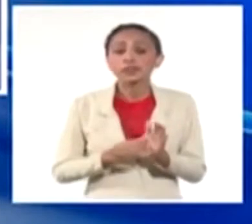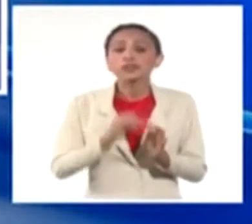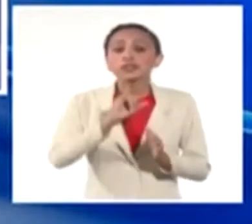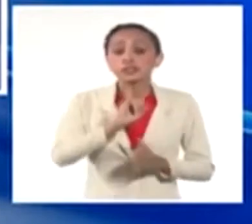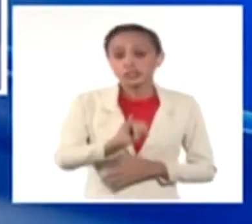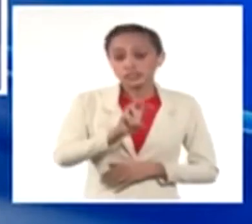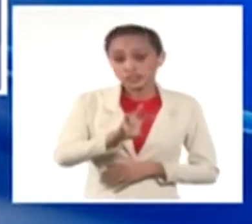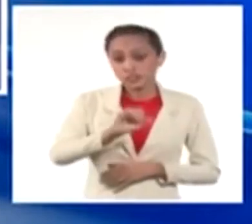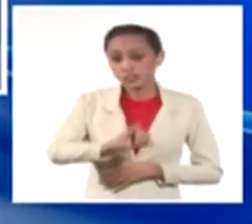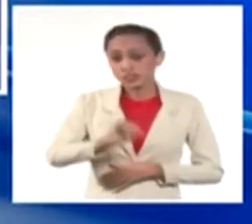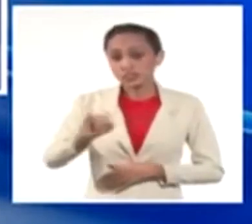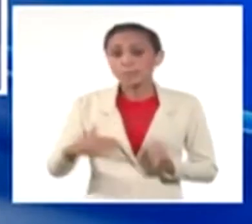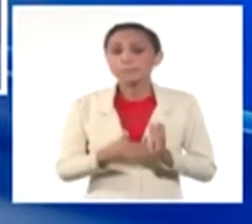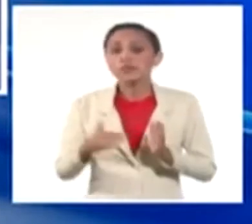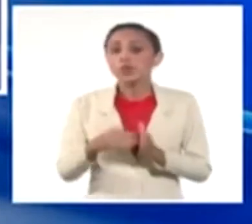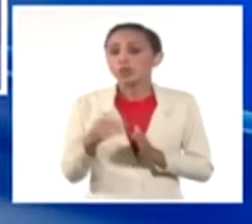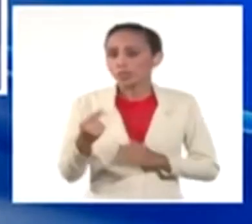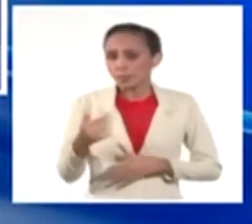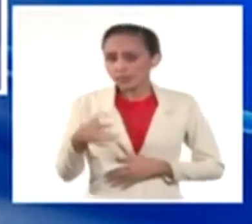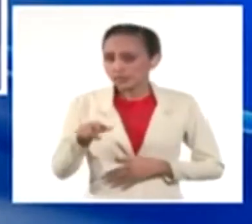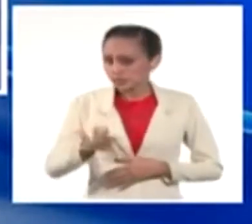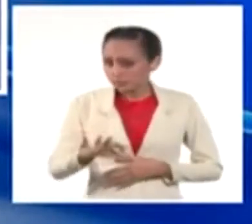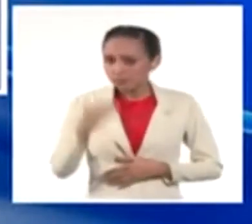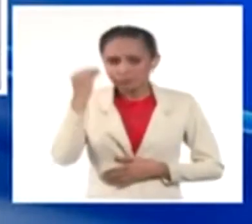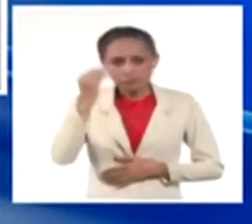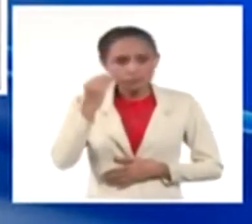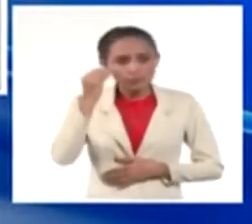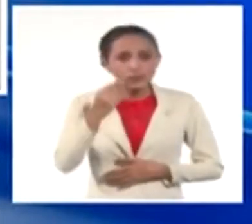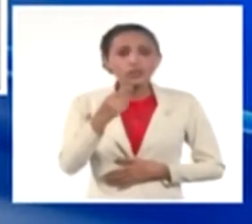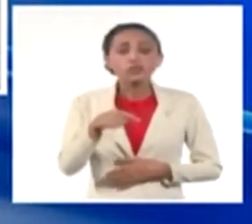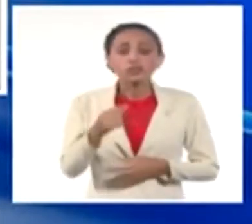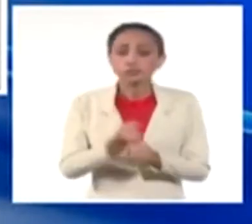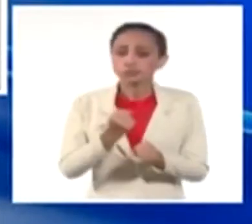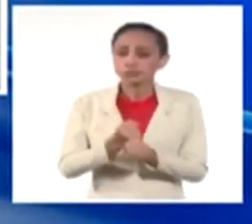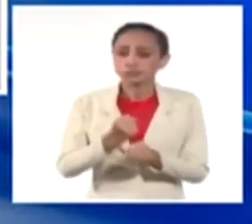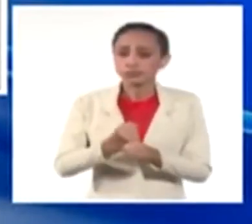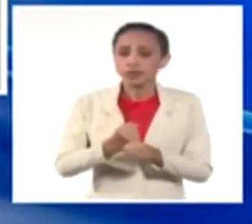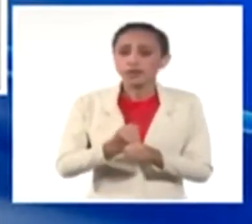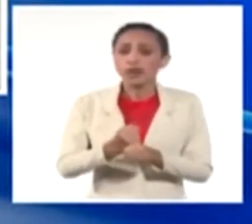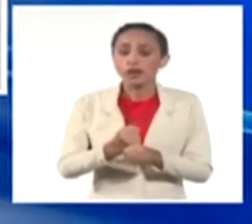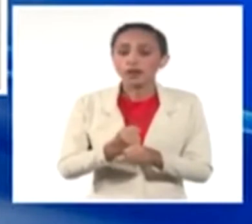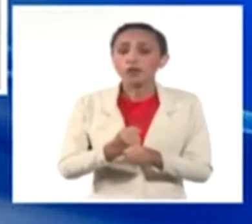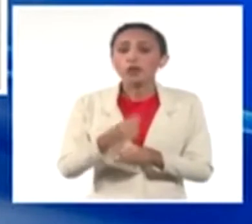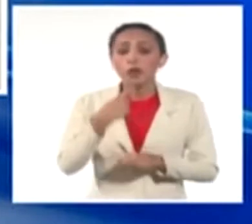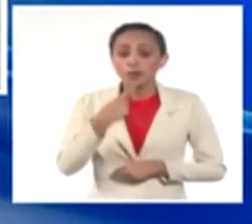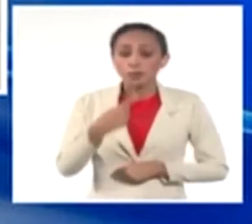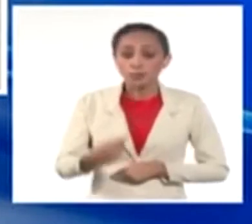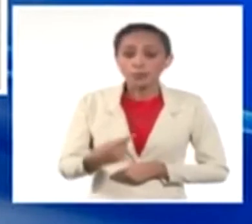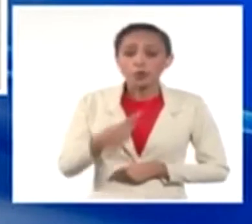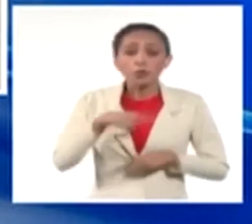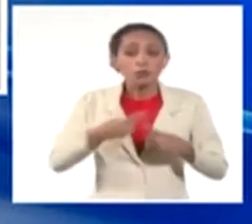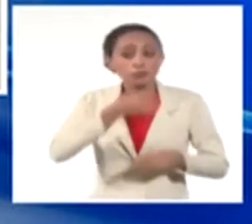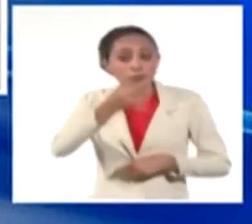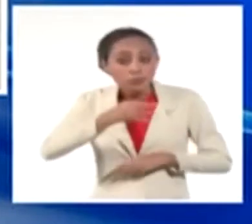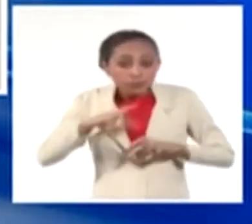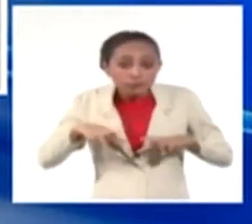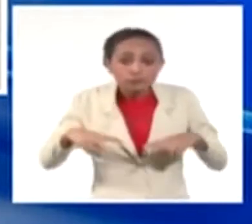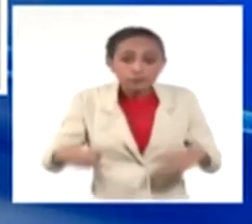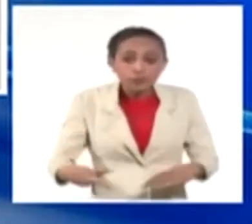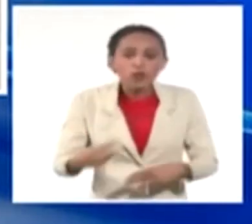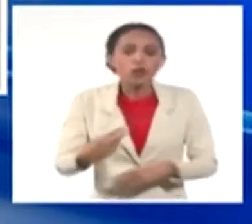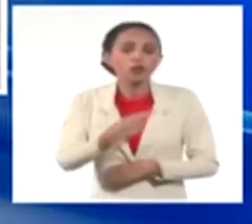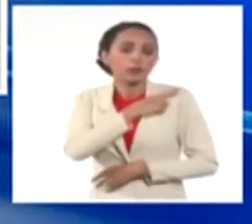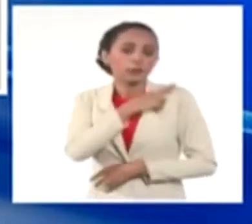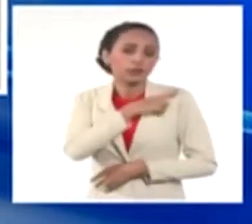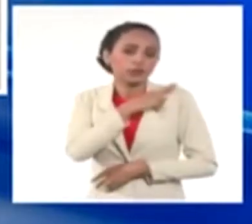39.666 millones de pesos previstos para la actividad no presupuestada, como una expresión más de la